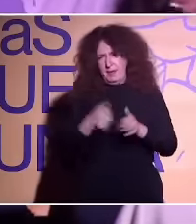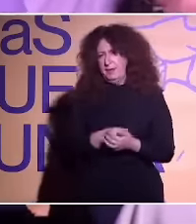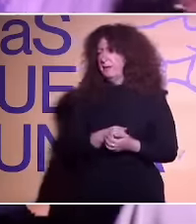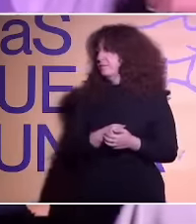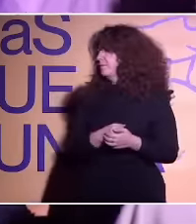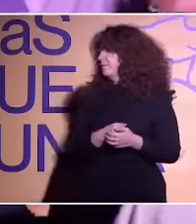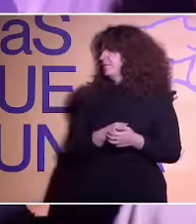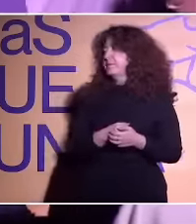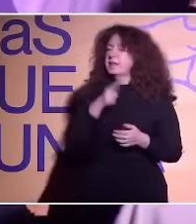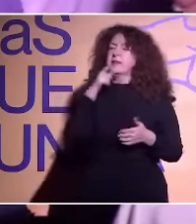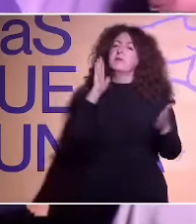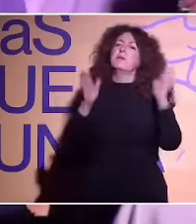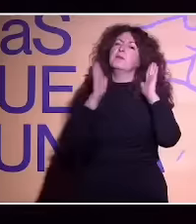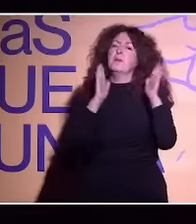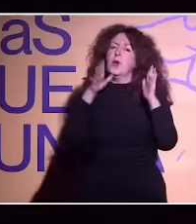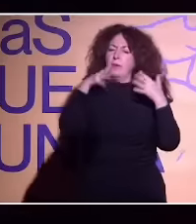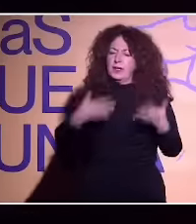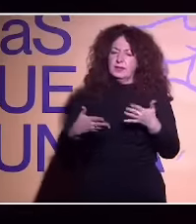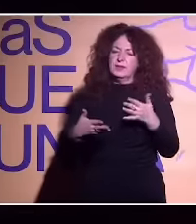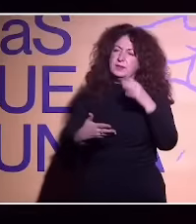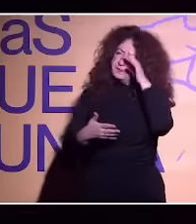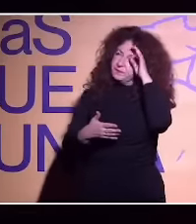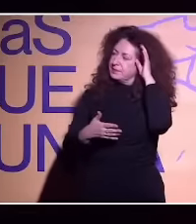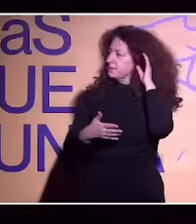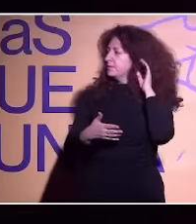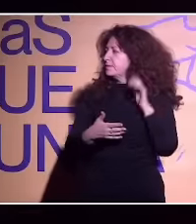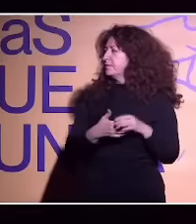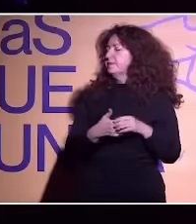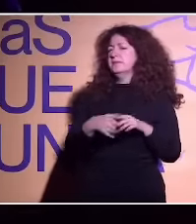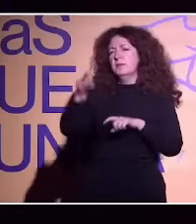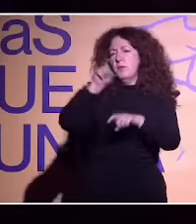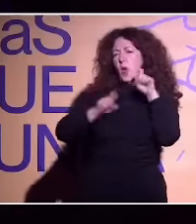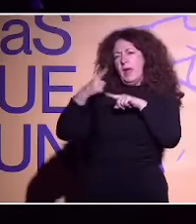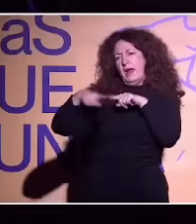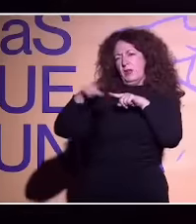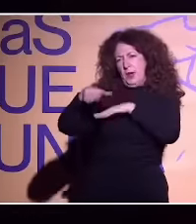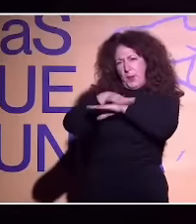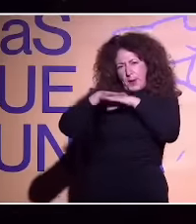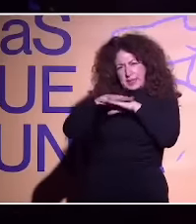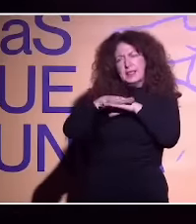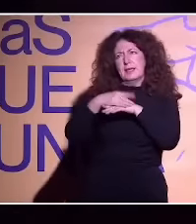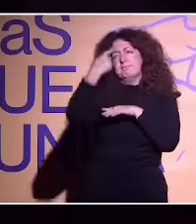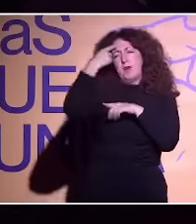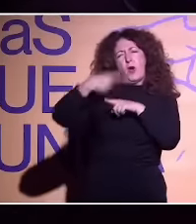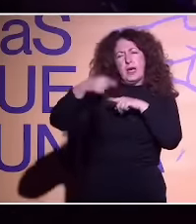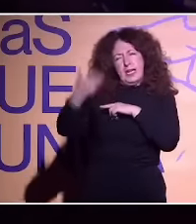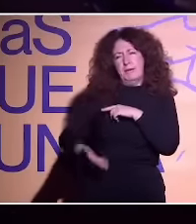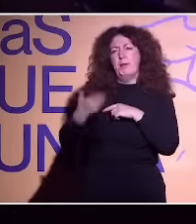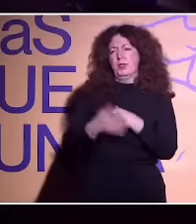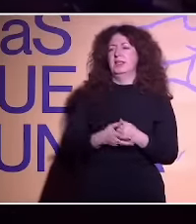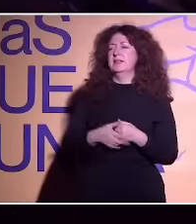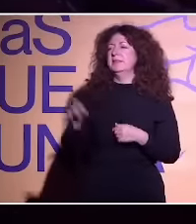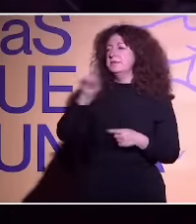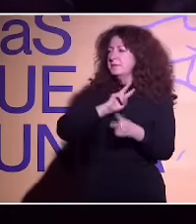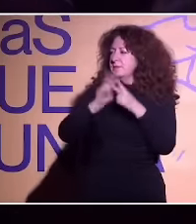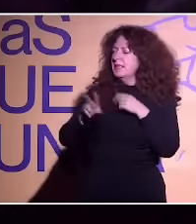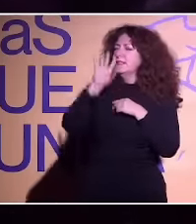Es el momento de volver a lo básico, de volver a lo importante.